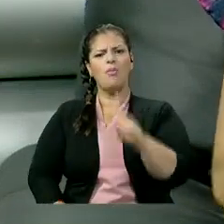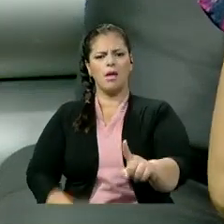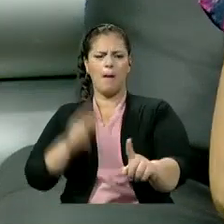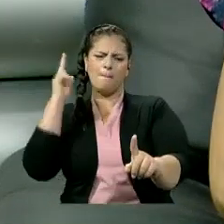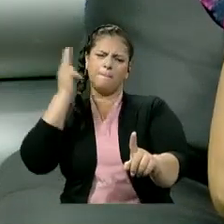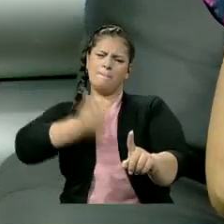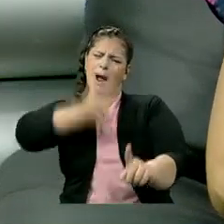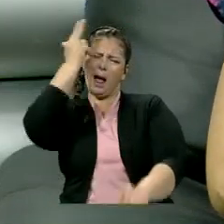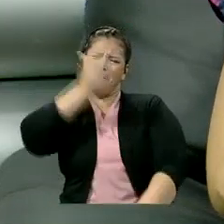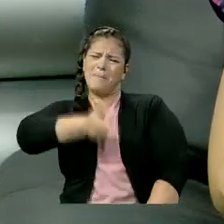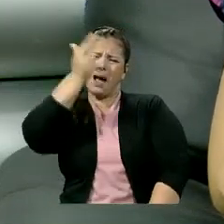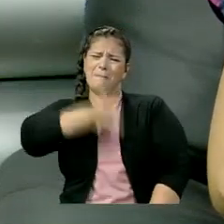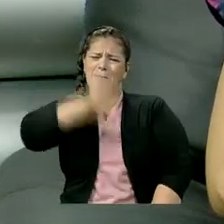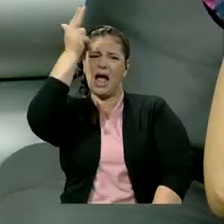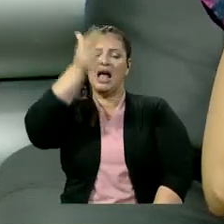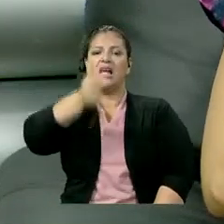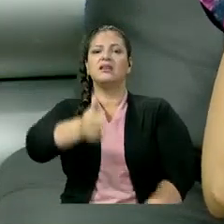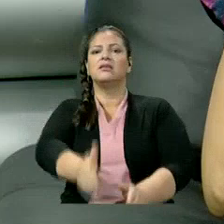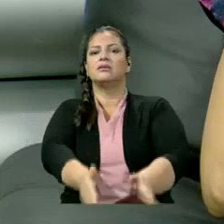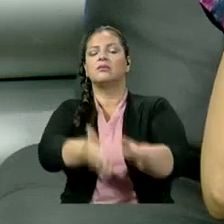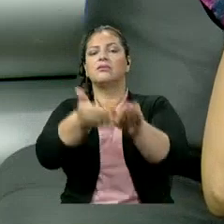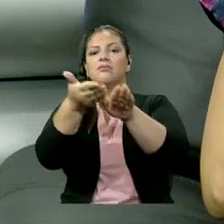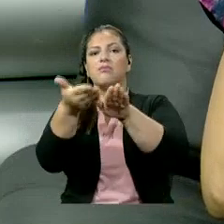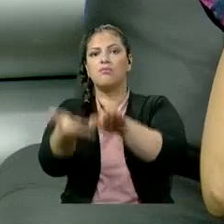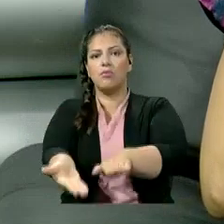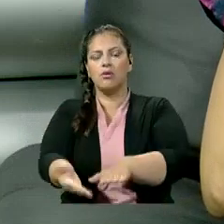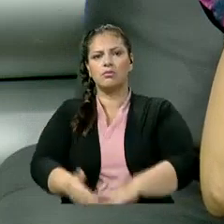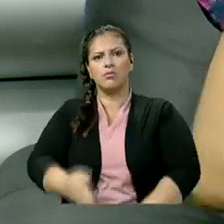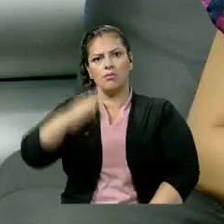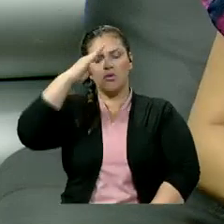el fallecido registraba antecedentes penales.